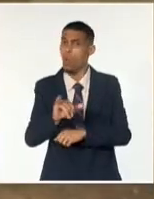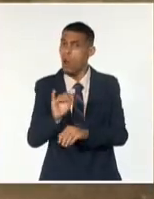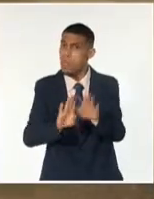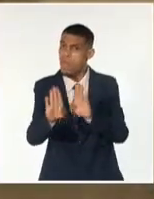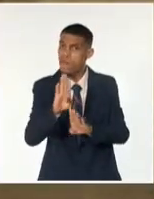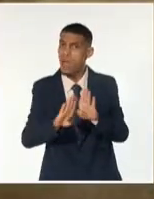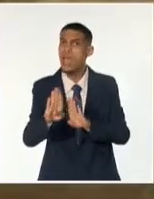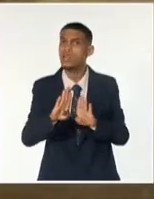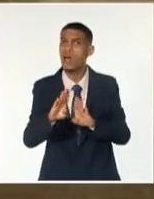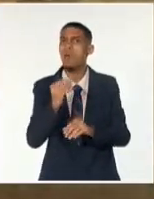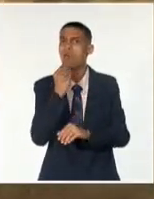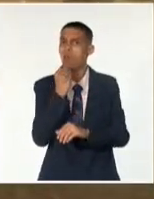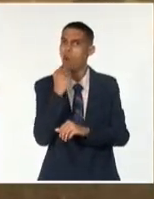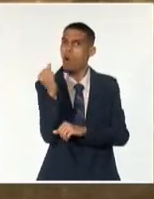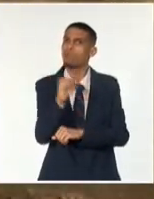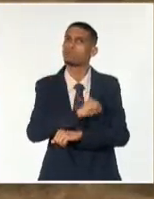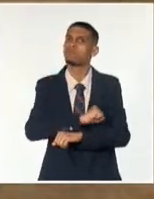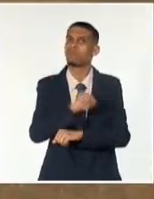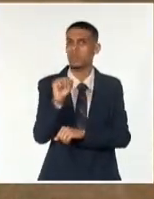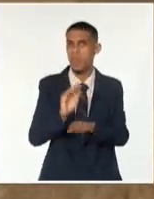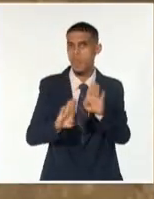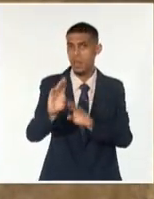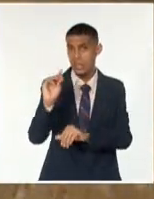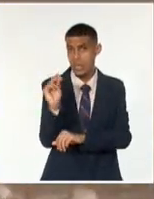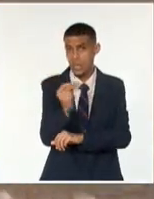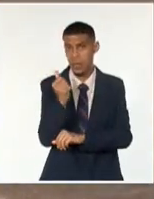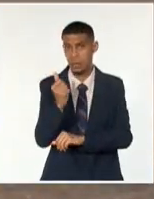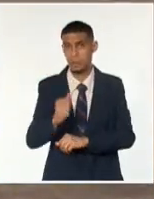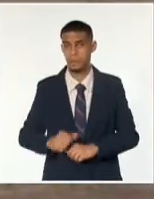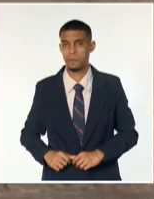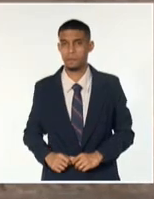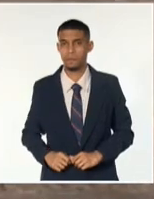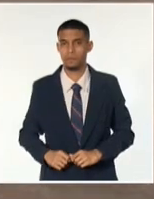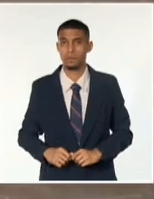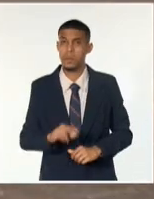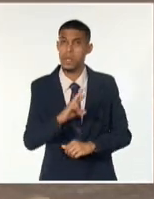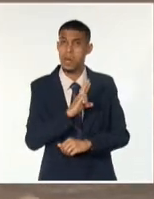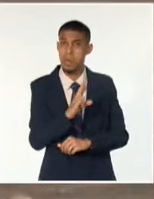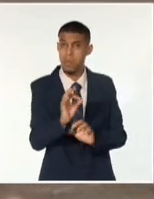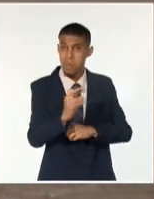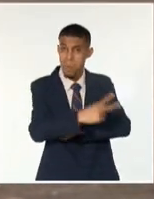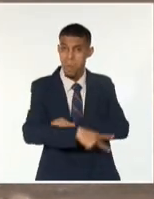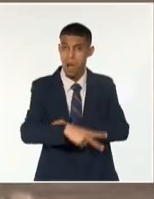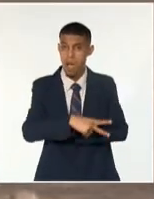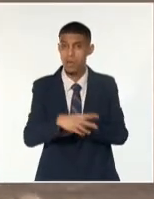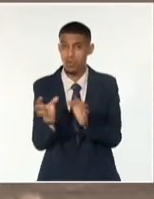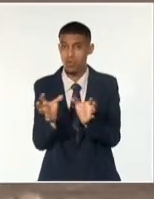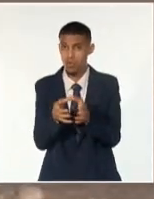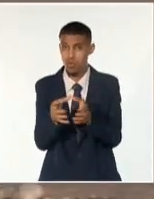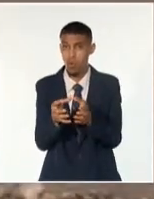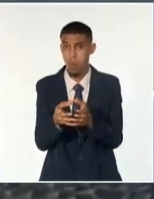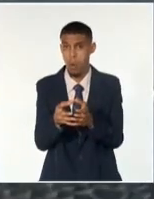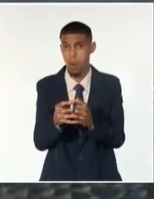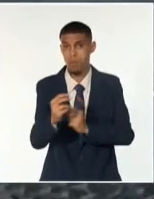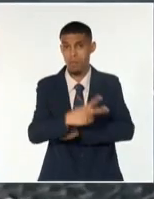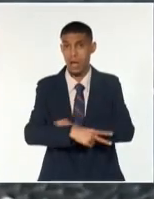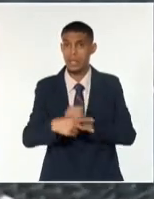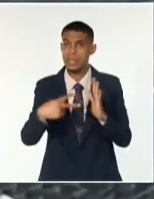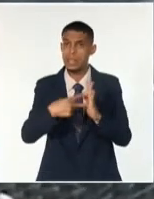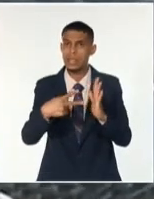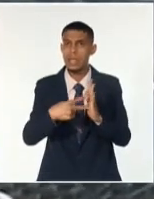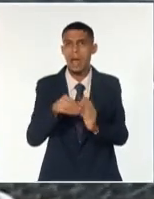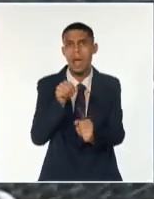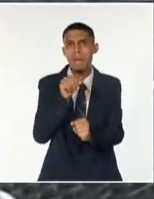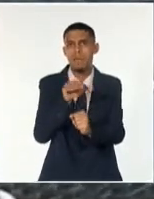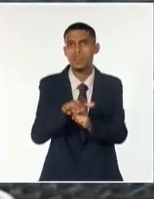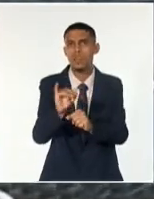logró derribarlos evitando otra masacre. Como respuesta, las Fuerzas Armadas de Siria lanzaron ataques con